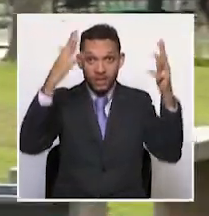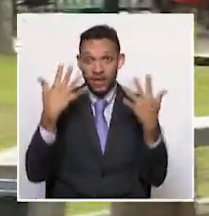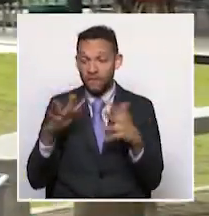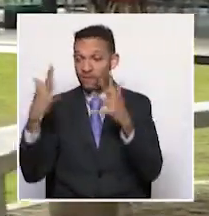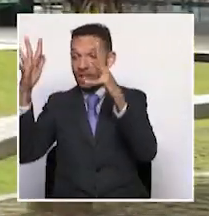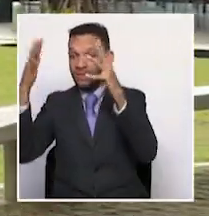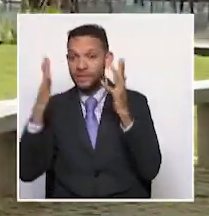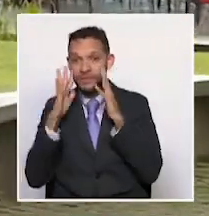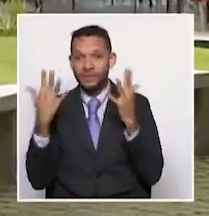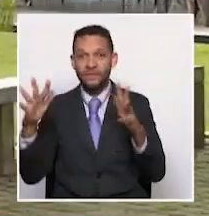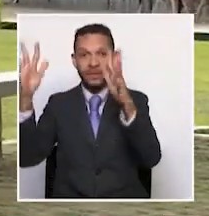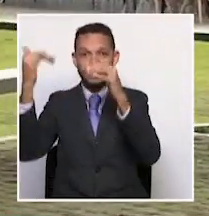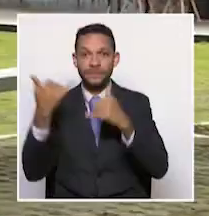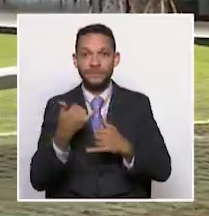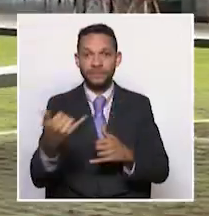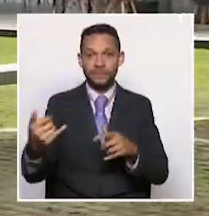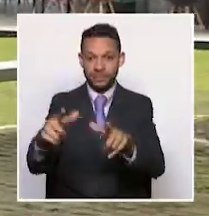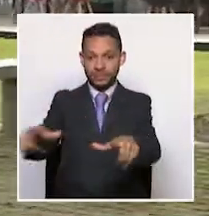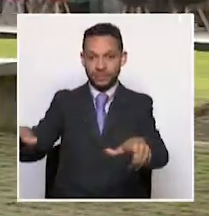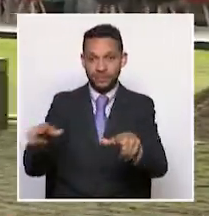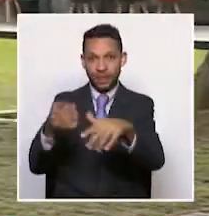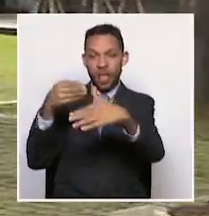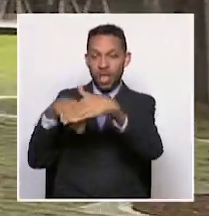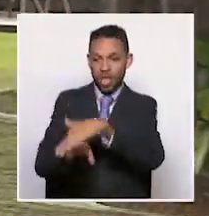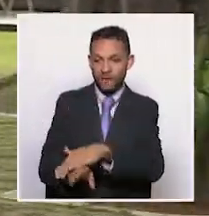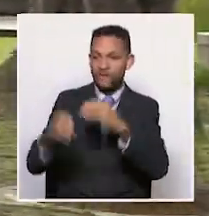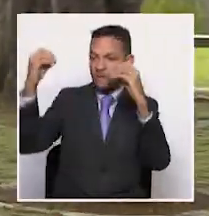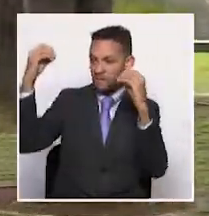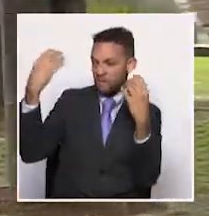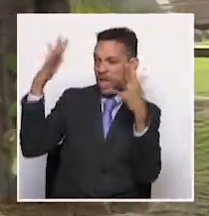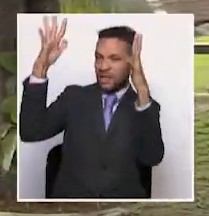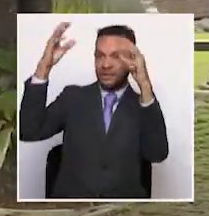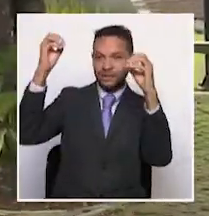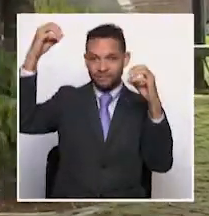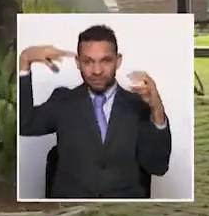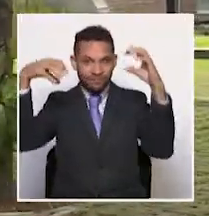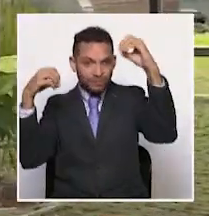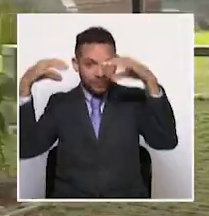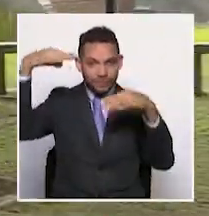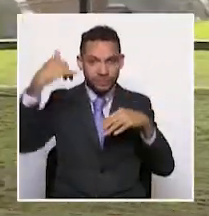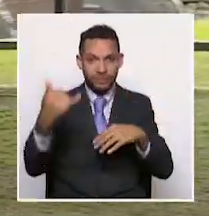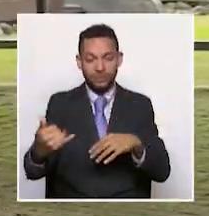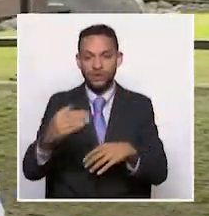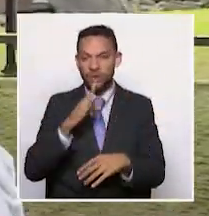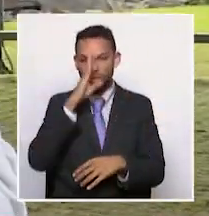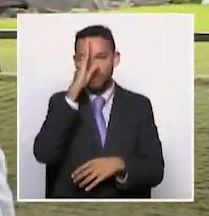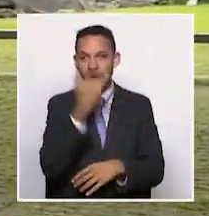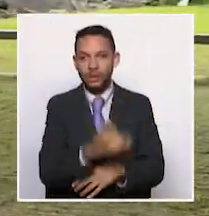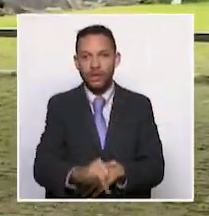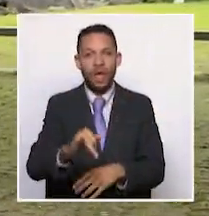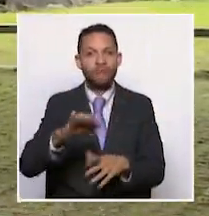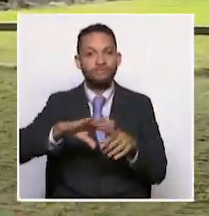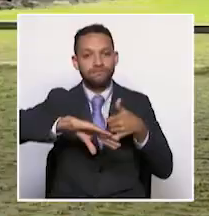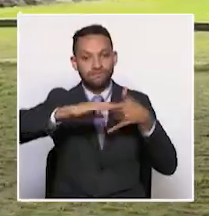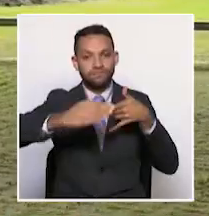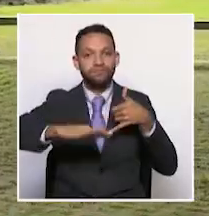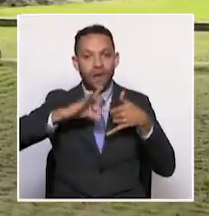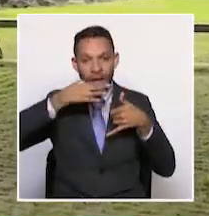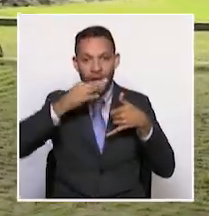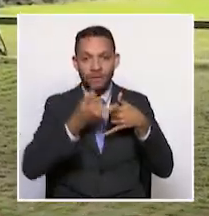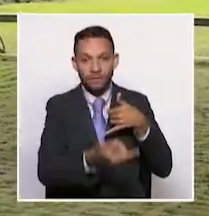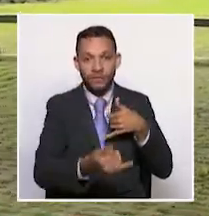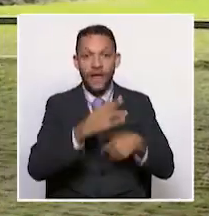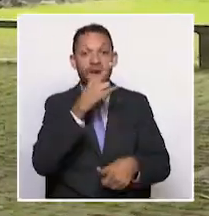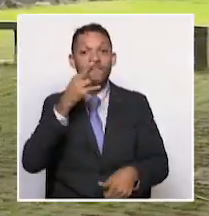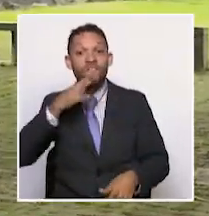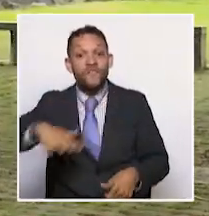fiestas clandestinas, chiquitecas o after party, este tipo de fiestas se han vuelto comunes en el eje cafetero. Fincas